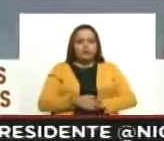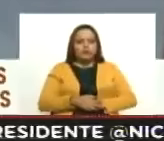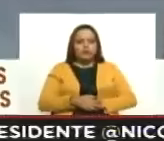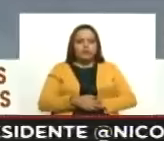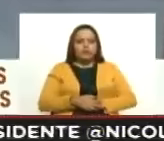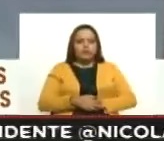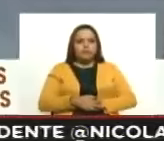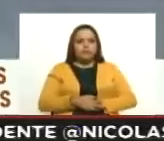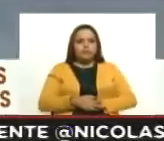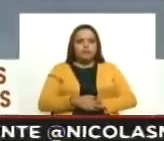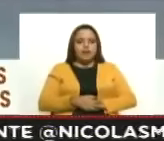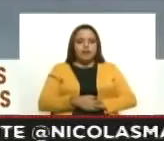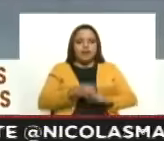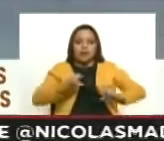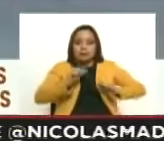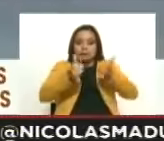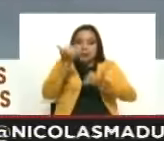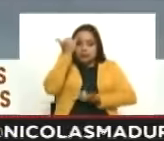hubo una iniciativa.